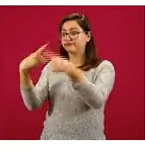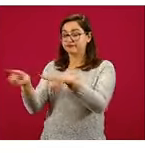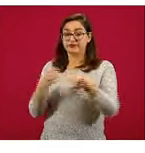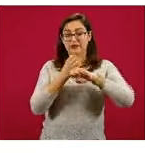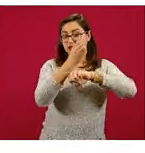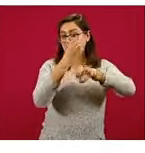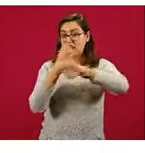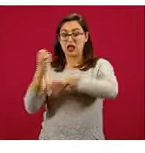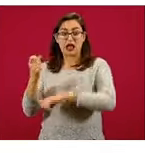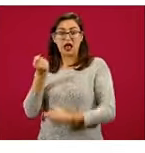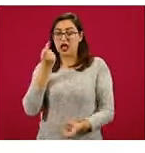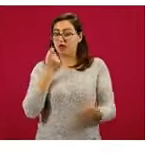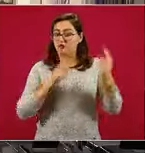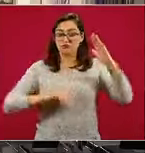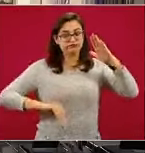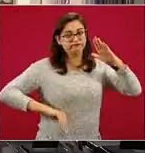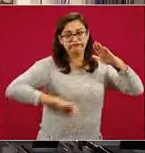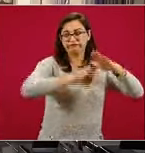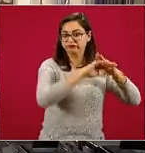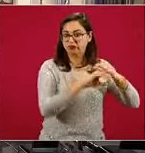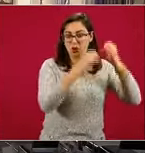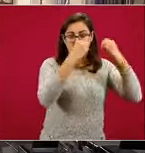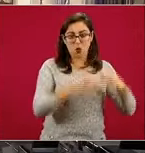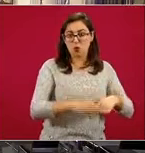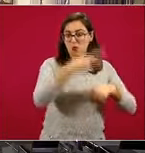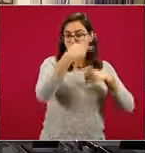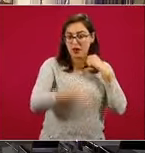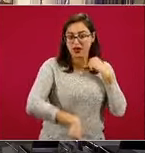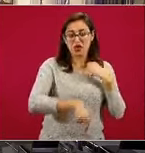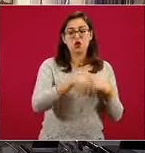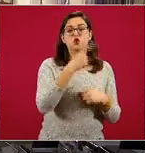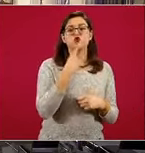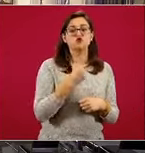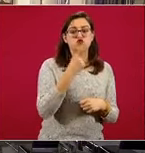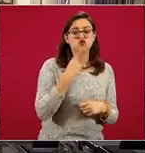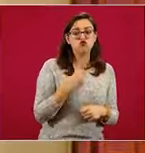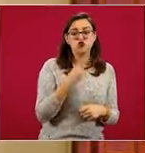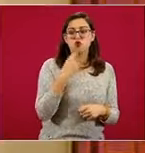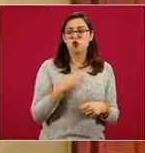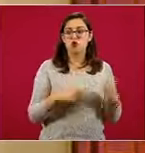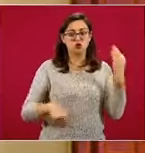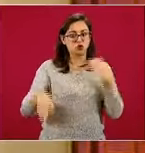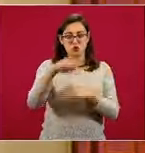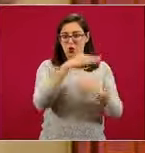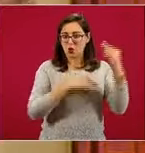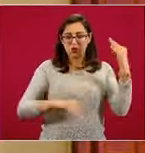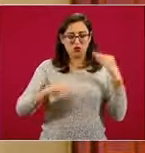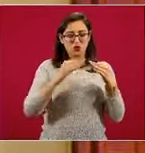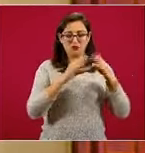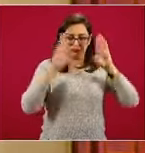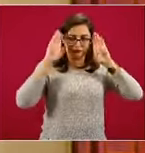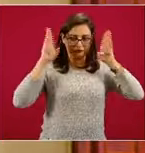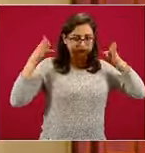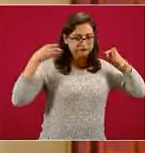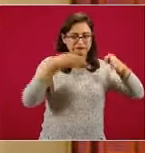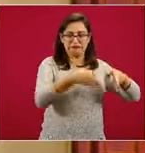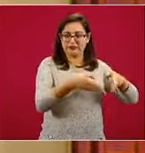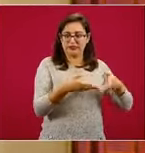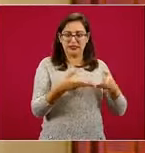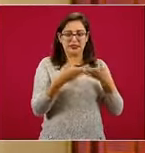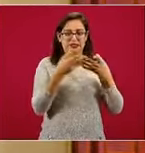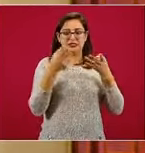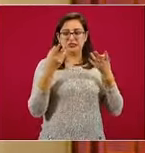pueden estar en estos niveles elevados de riesgo rojo y por lo tanto todos sus indicadores y por lo tanto todas sus características